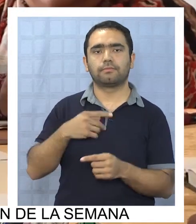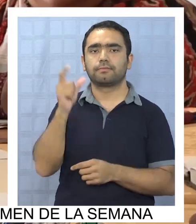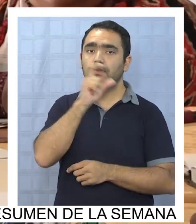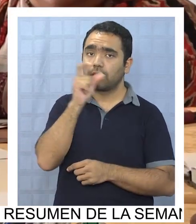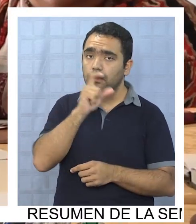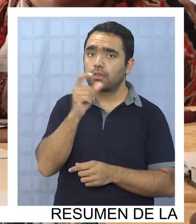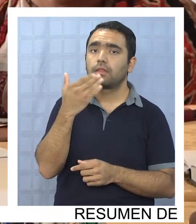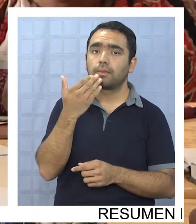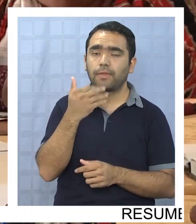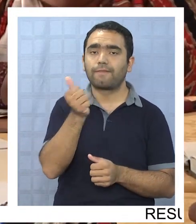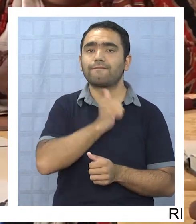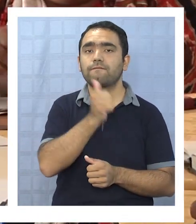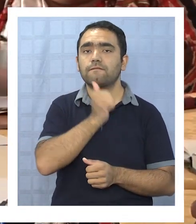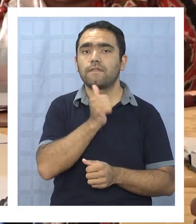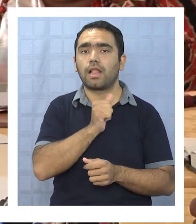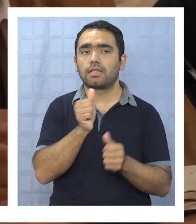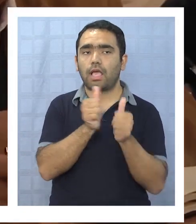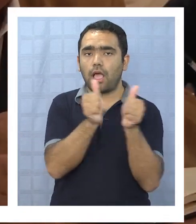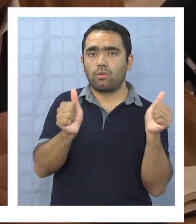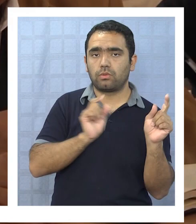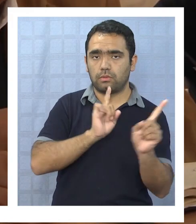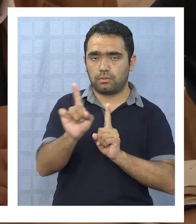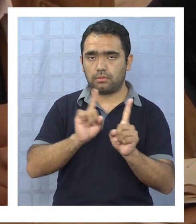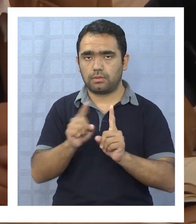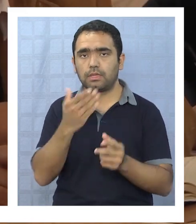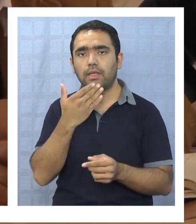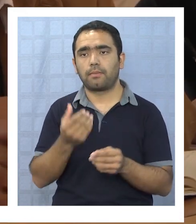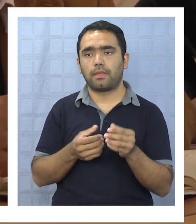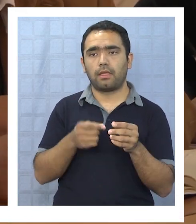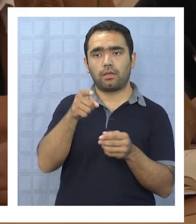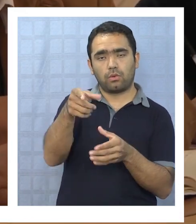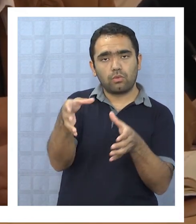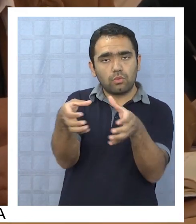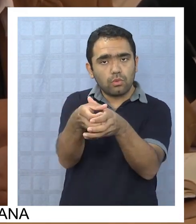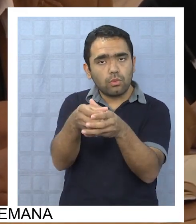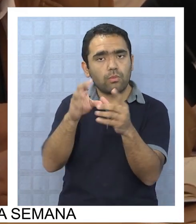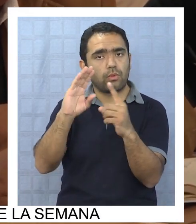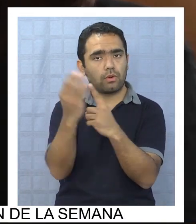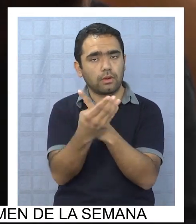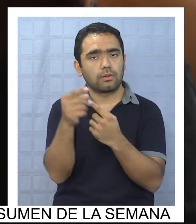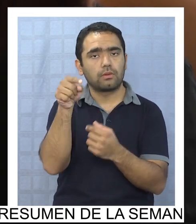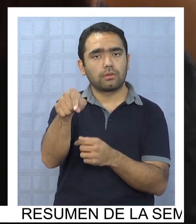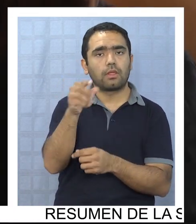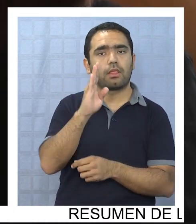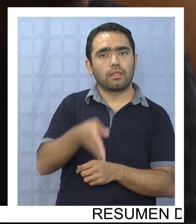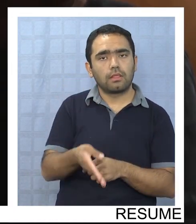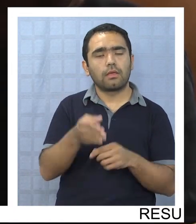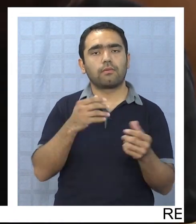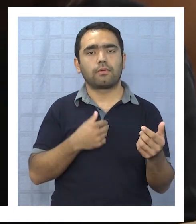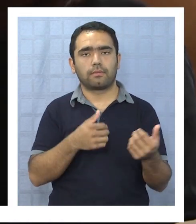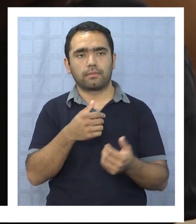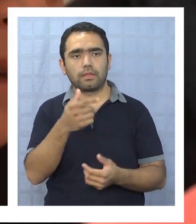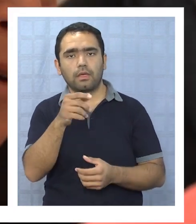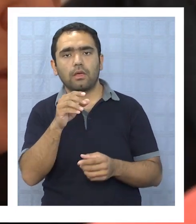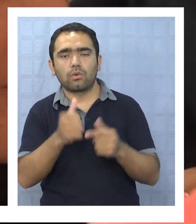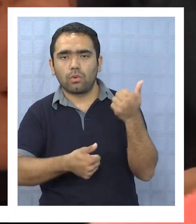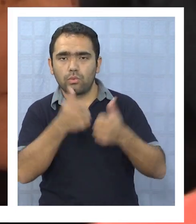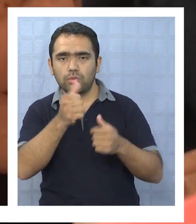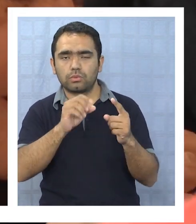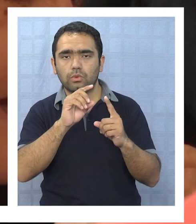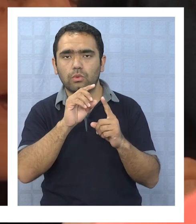críticas a la ausencia de autoridades y se propuso que el Consejo Nacional tutele la realización de los concursos de cultura,